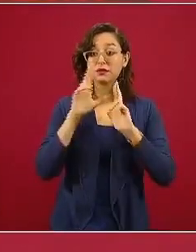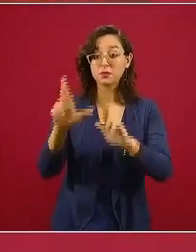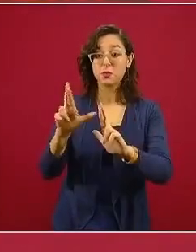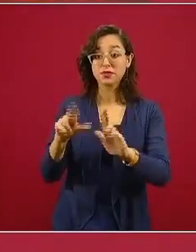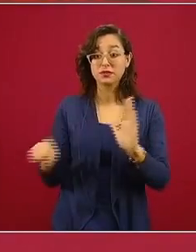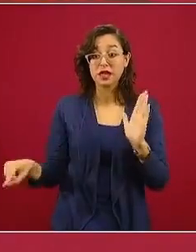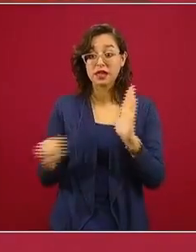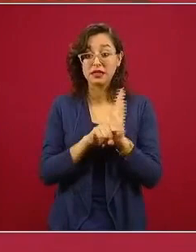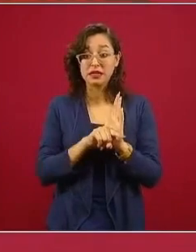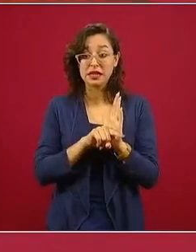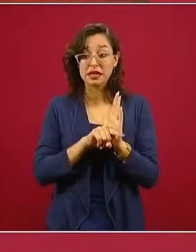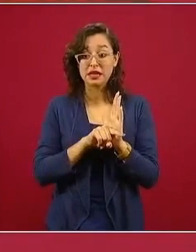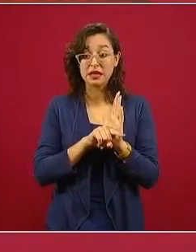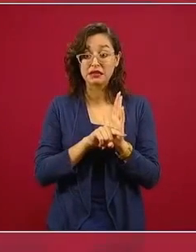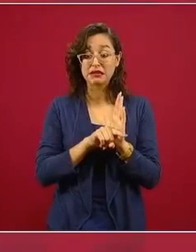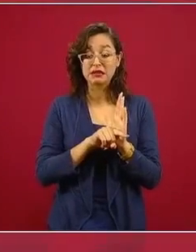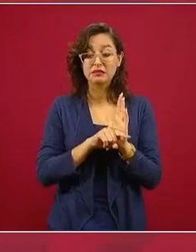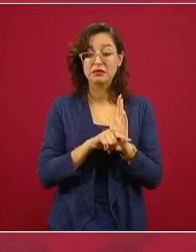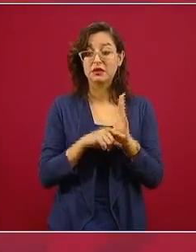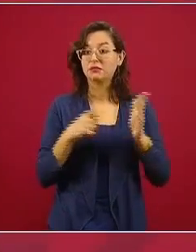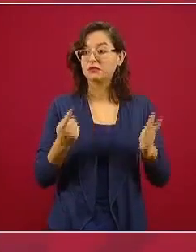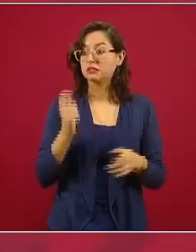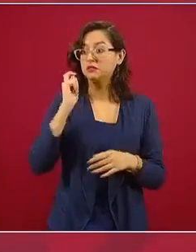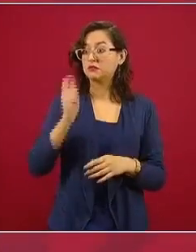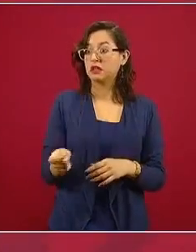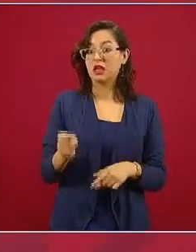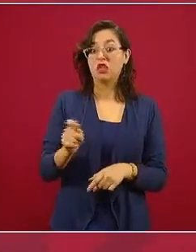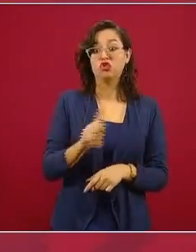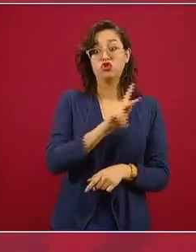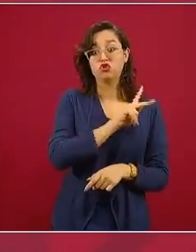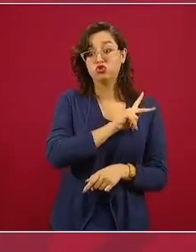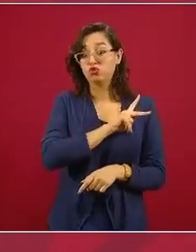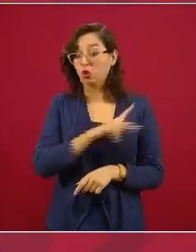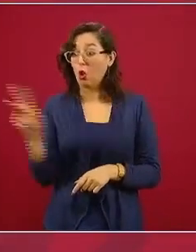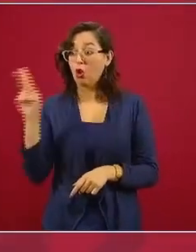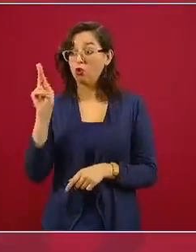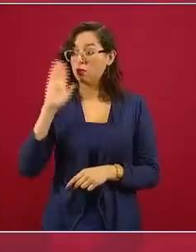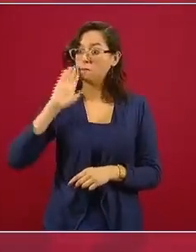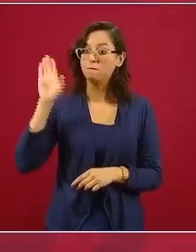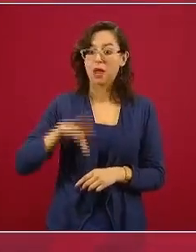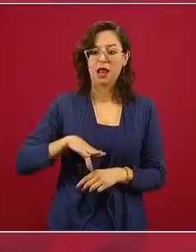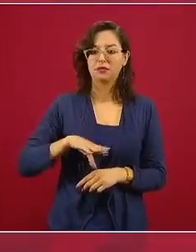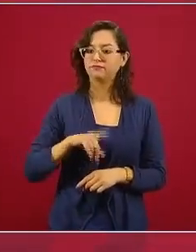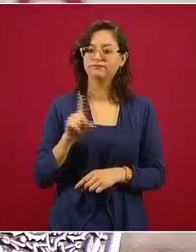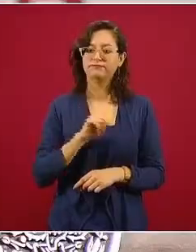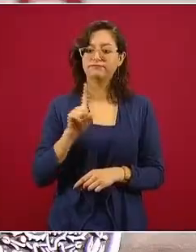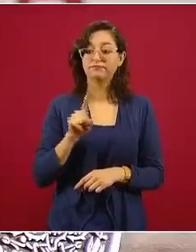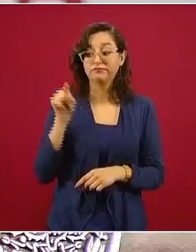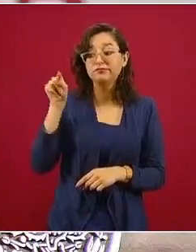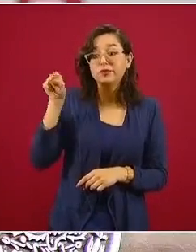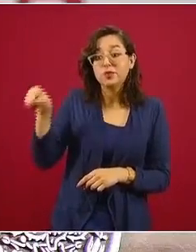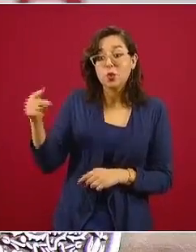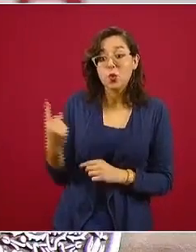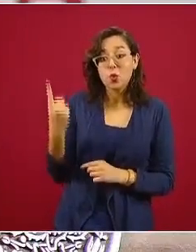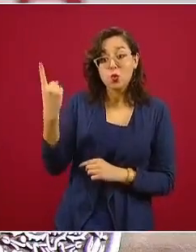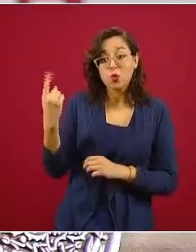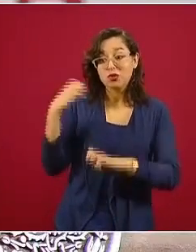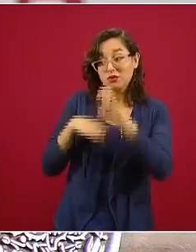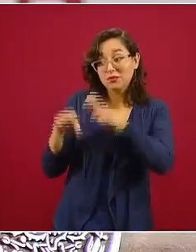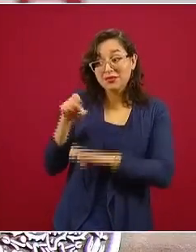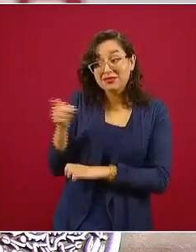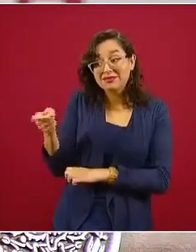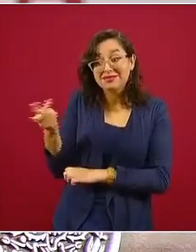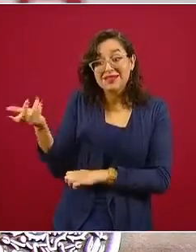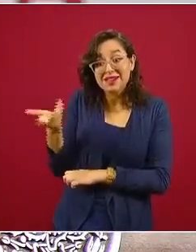no va a afectar a toda la rama productiva, no va a afectar a todo el país, va a afectar a la empresa